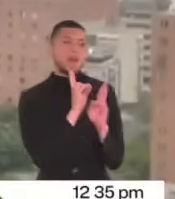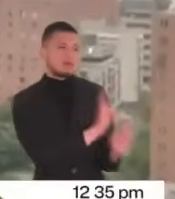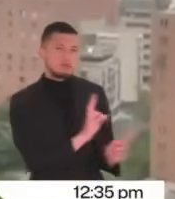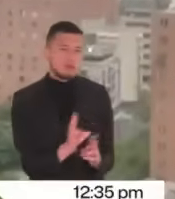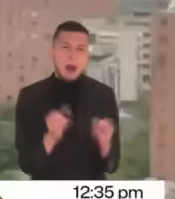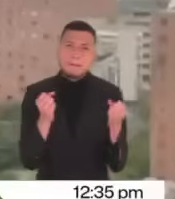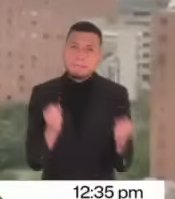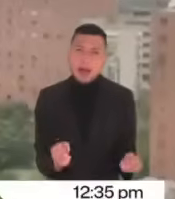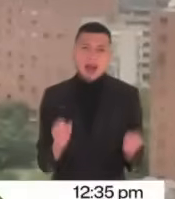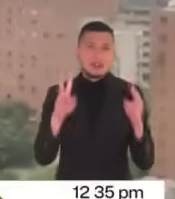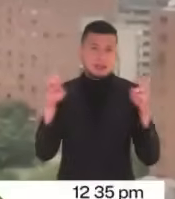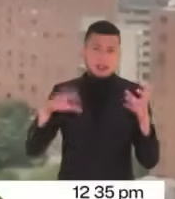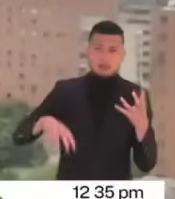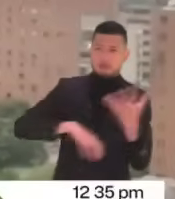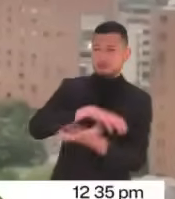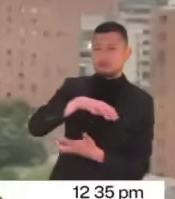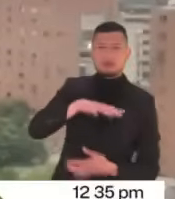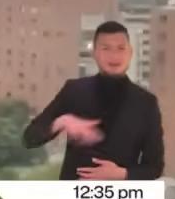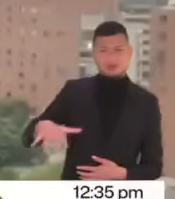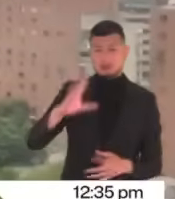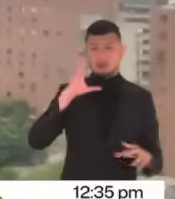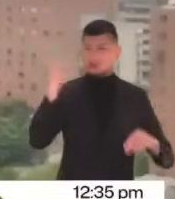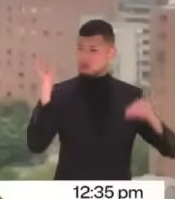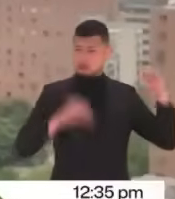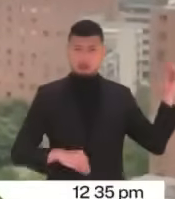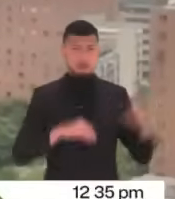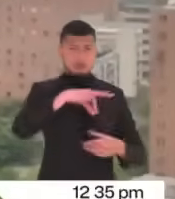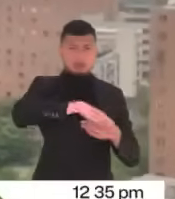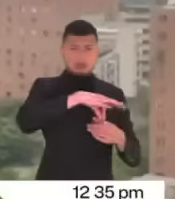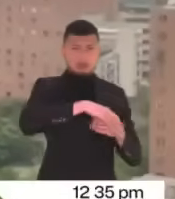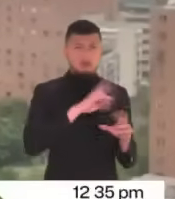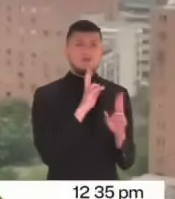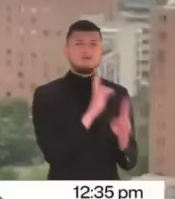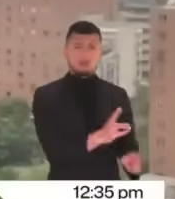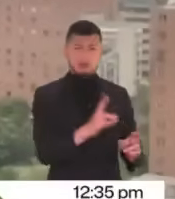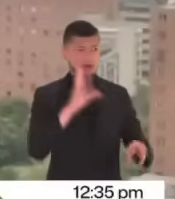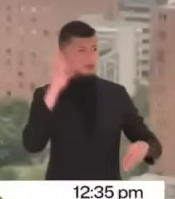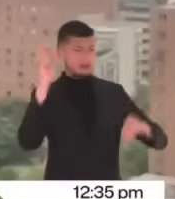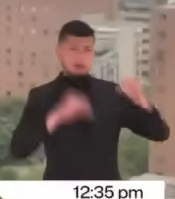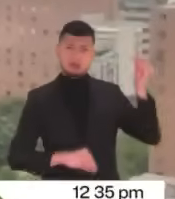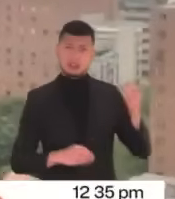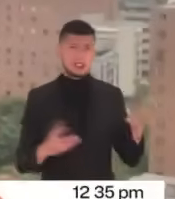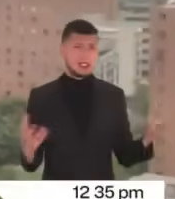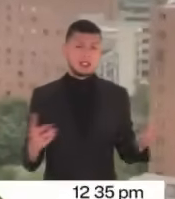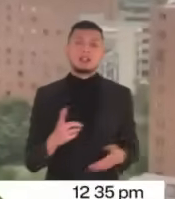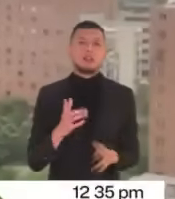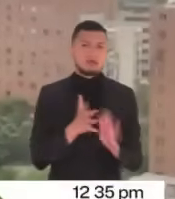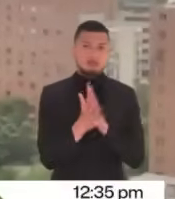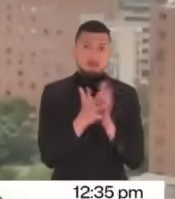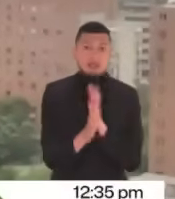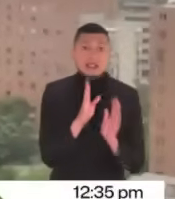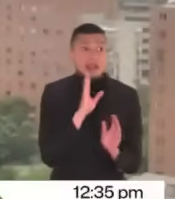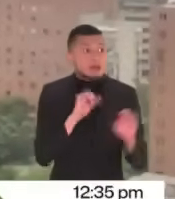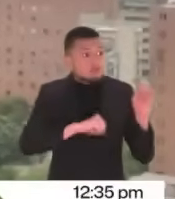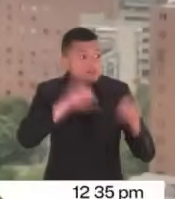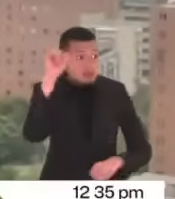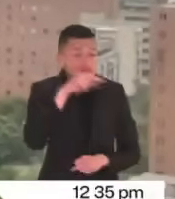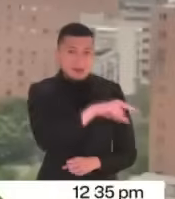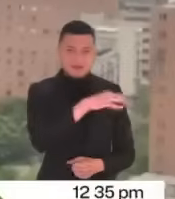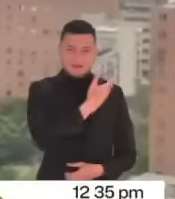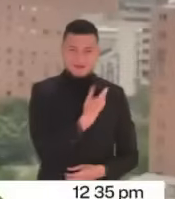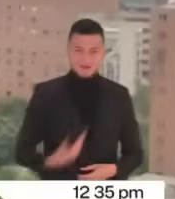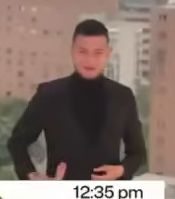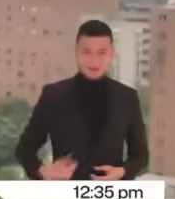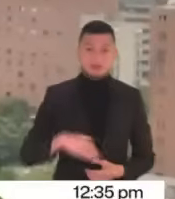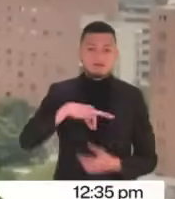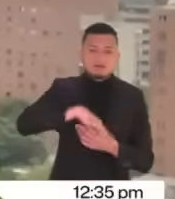con este descontento que tienen con los resultados electorales, porque aseguran que quien ganó las elecciones presidenciales es el